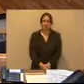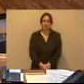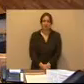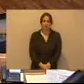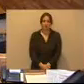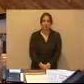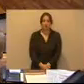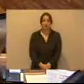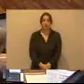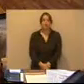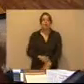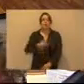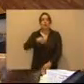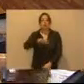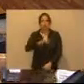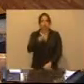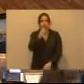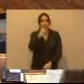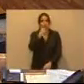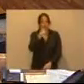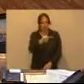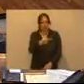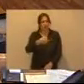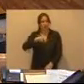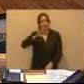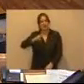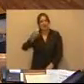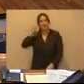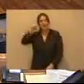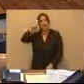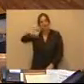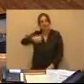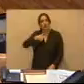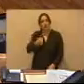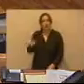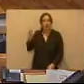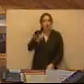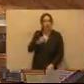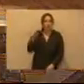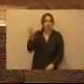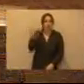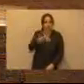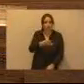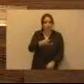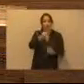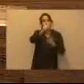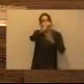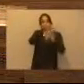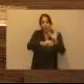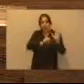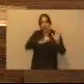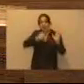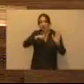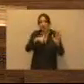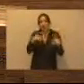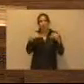Lo hemos dicho y yo lo he dicho desde hace 3 meses por activa y por pasiva. No estamos contentos con la lista de espera. Lo hemos dicho